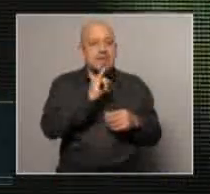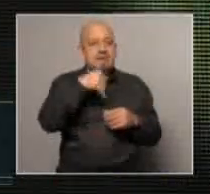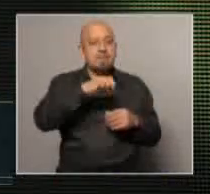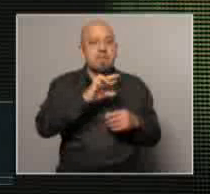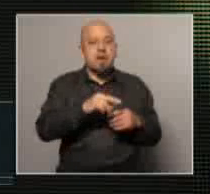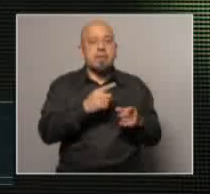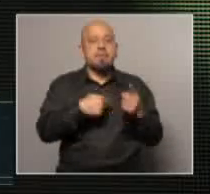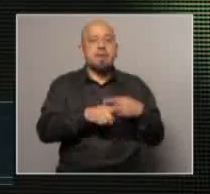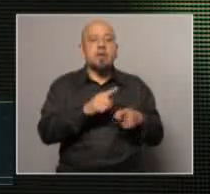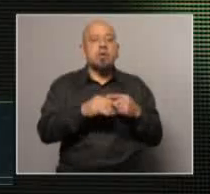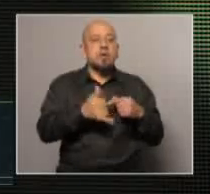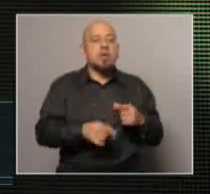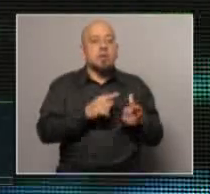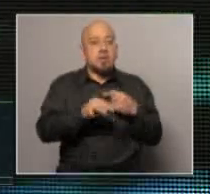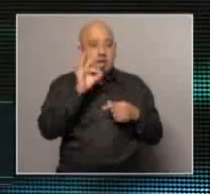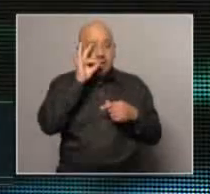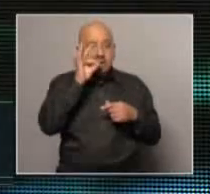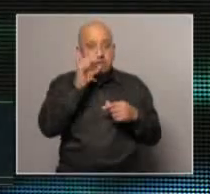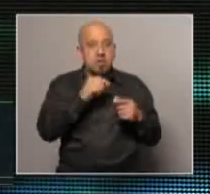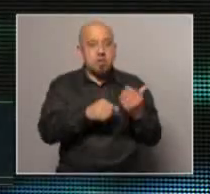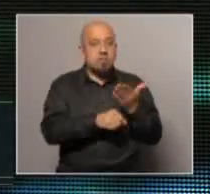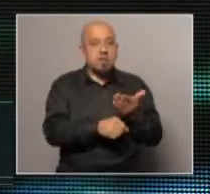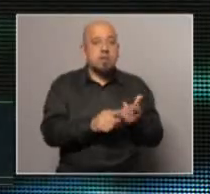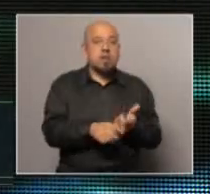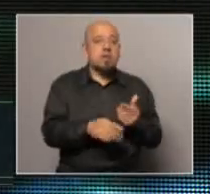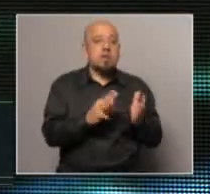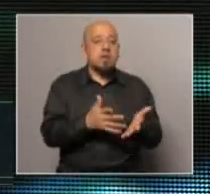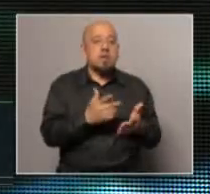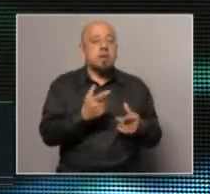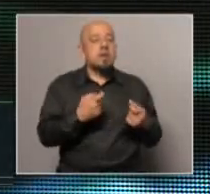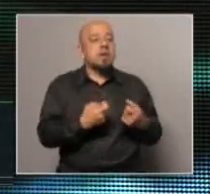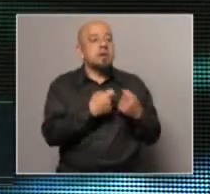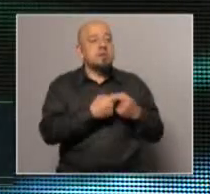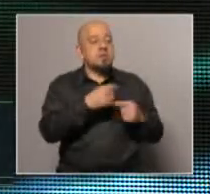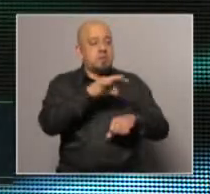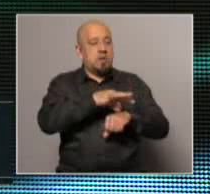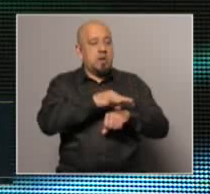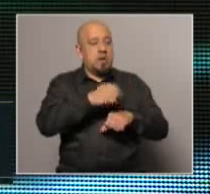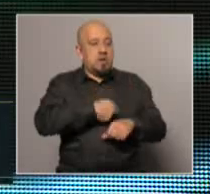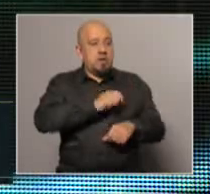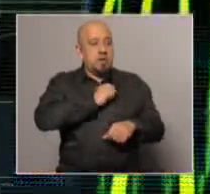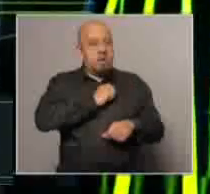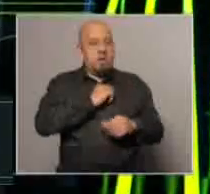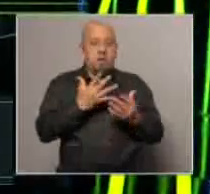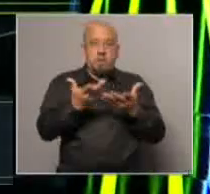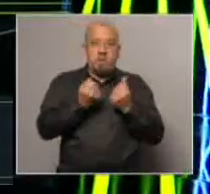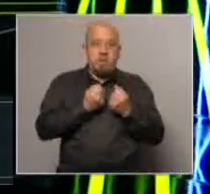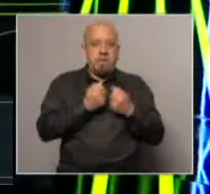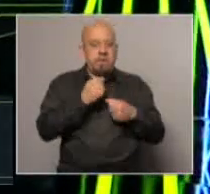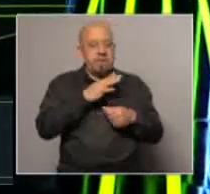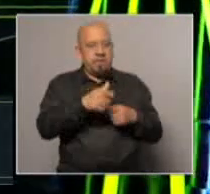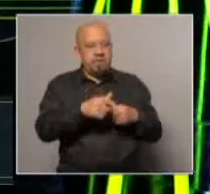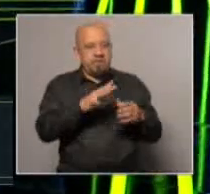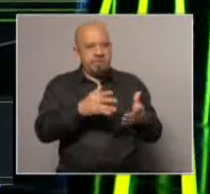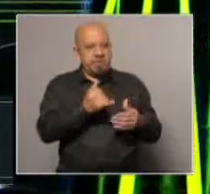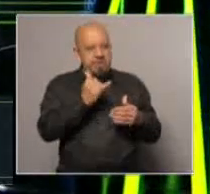ellos cannabis, y justamente lo que reclaman es que de una buena vez la Asociación Médica en España ayude a regular